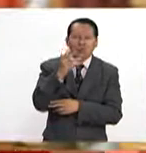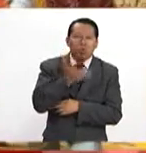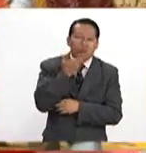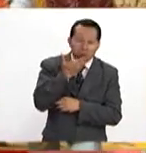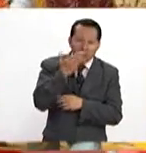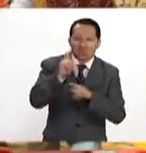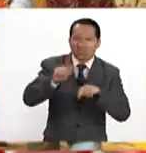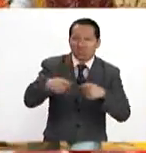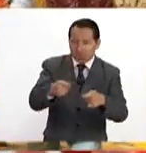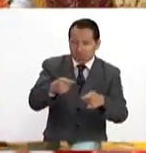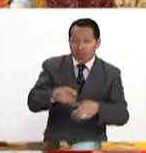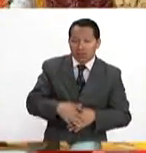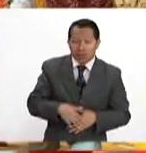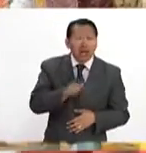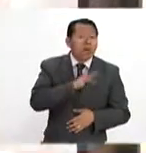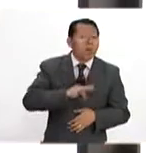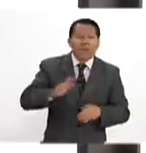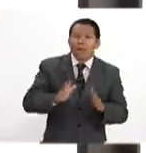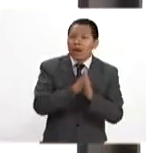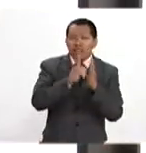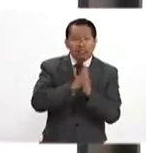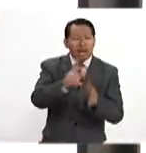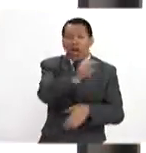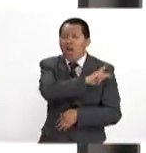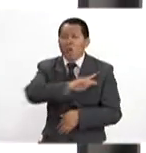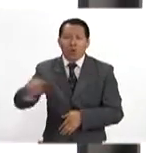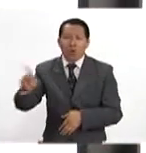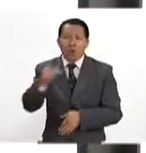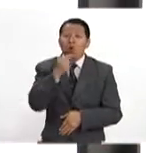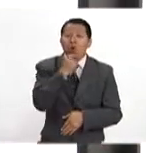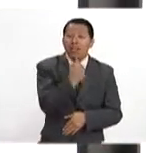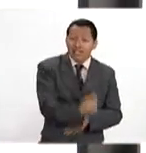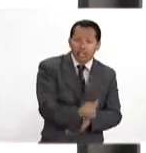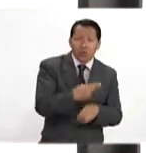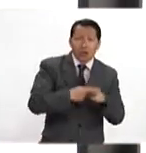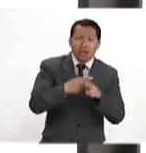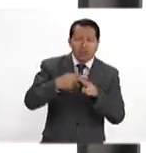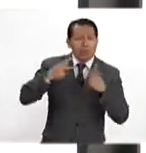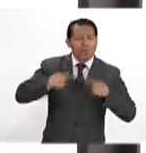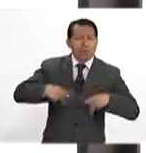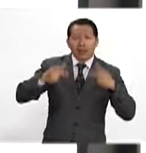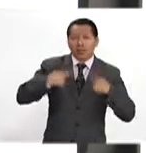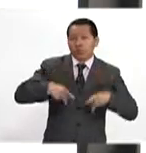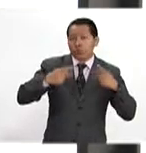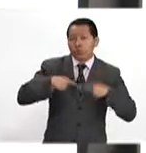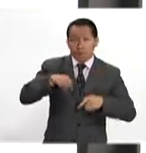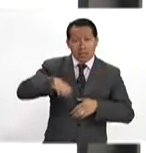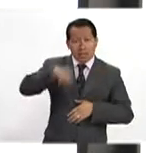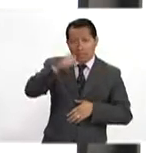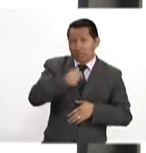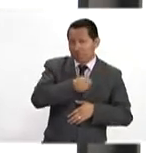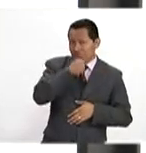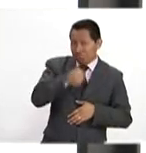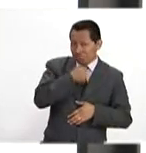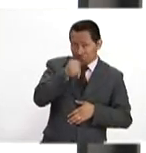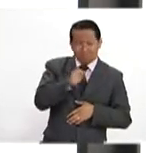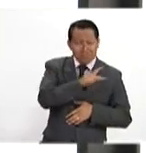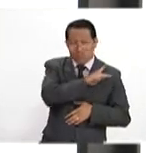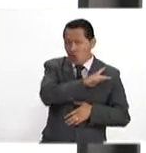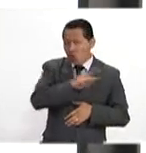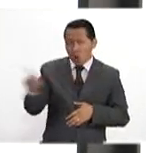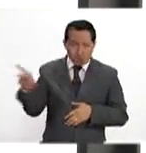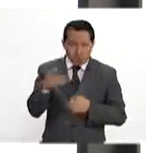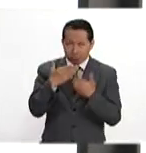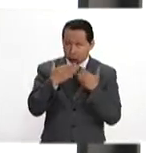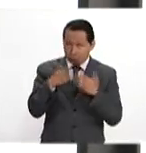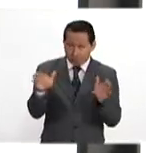tradiciones. Pueden participar absolutamente todos, desde niños hasta la persona adulta, adultos mayores, etc. De